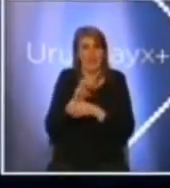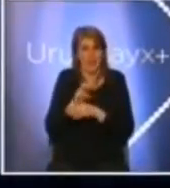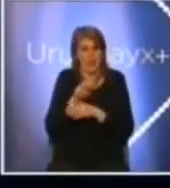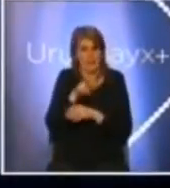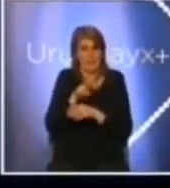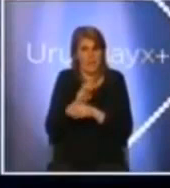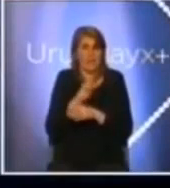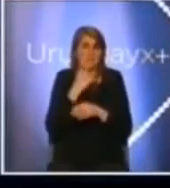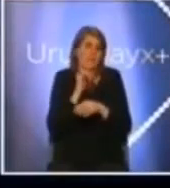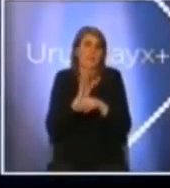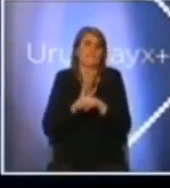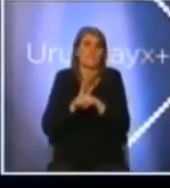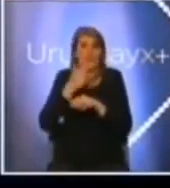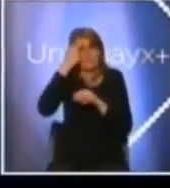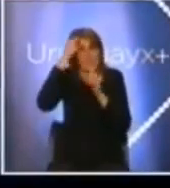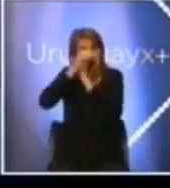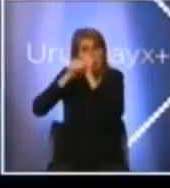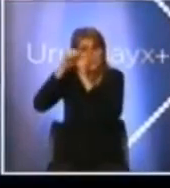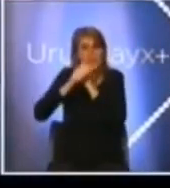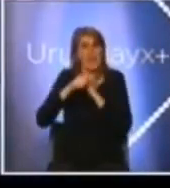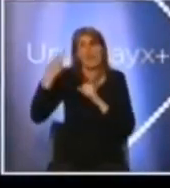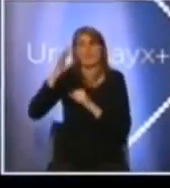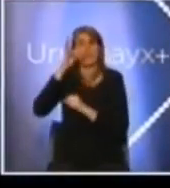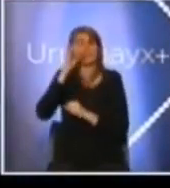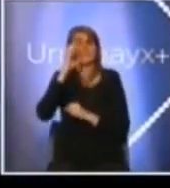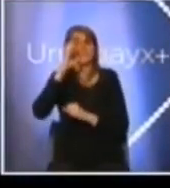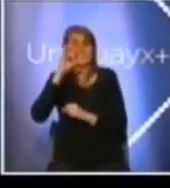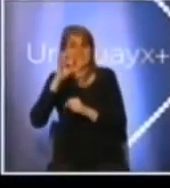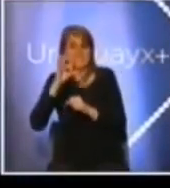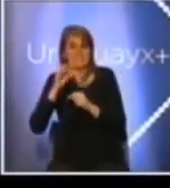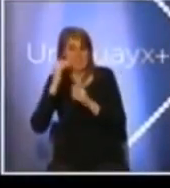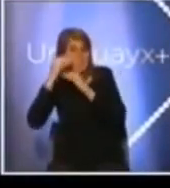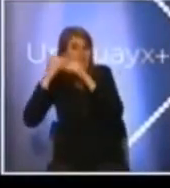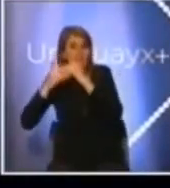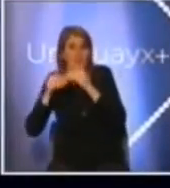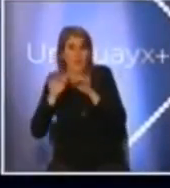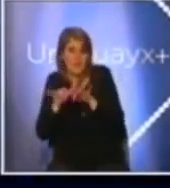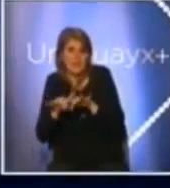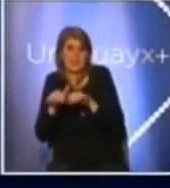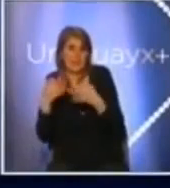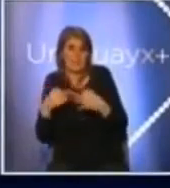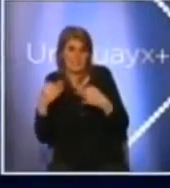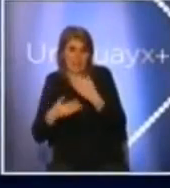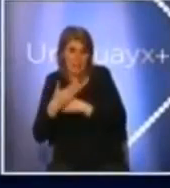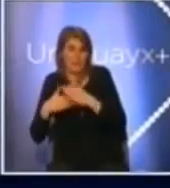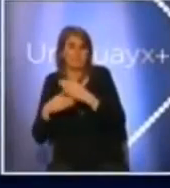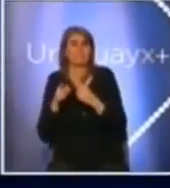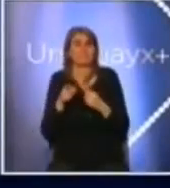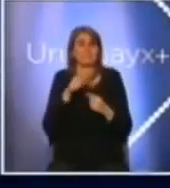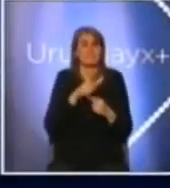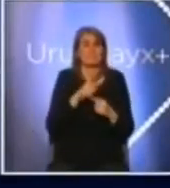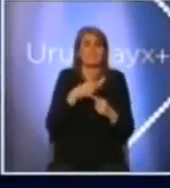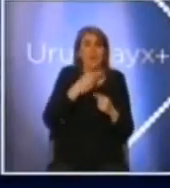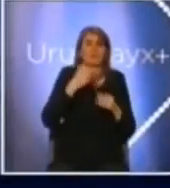para biotecnología y las TICs. Ahora bien, esto ha permitido lograr, creemos nosotros,